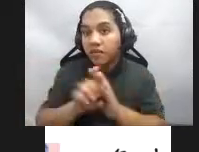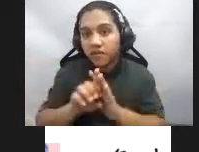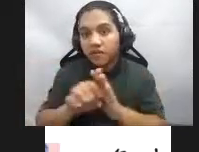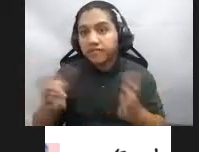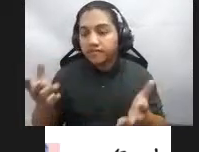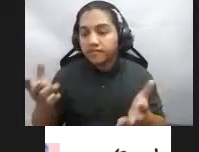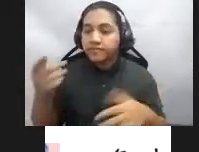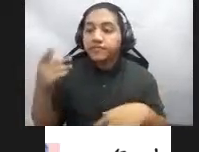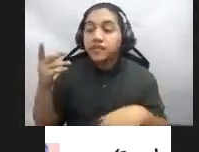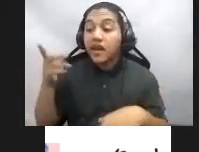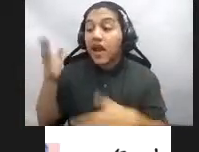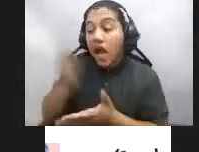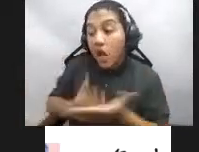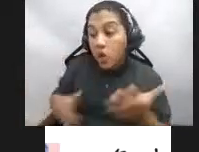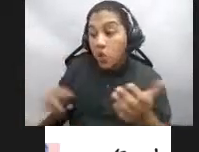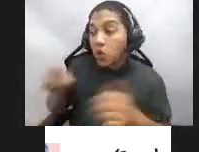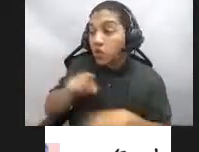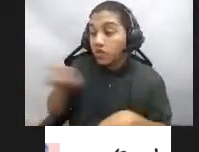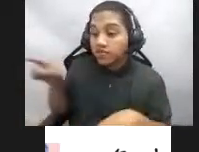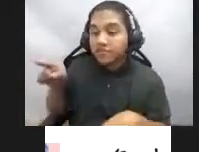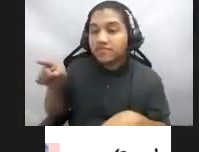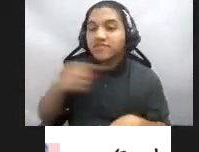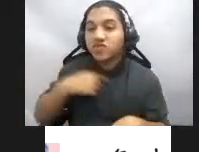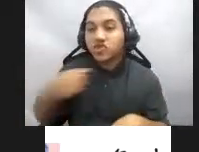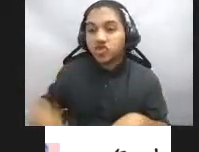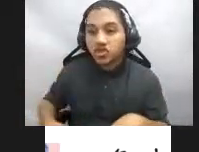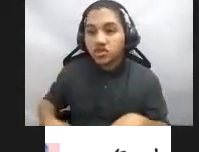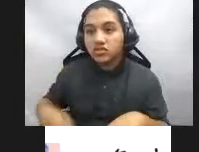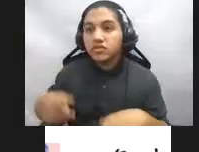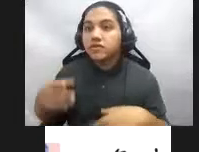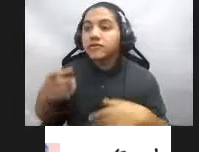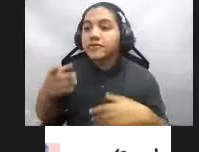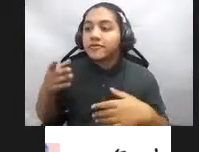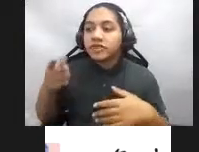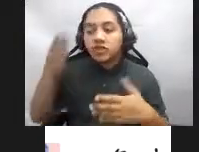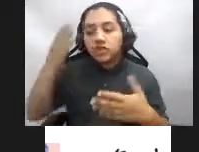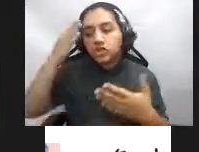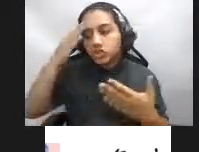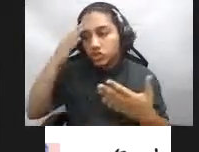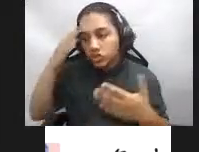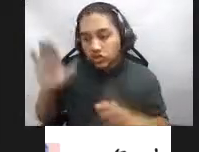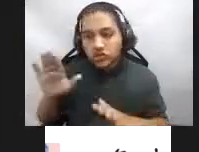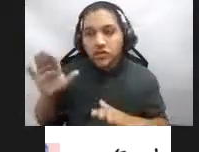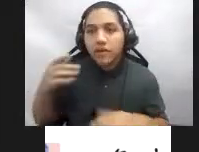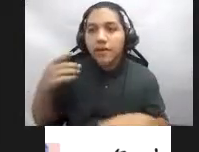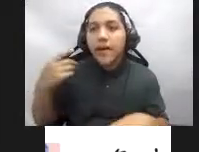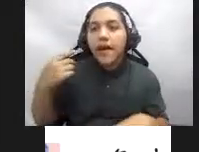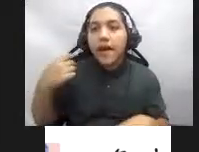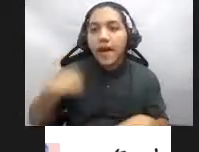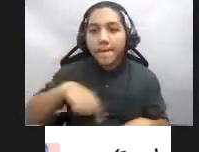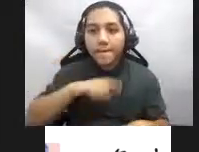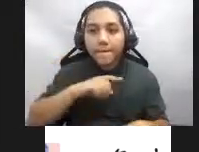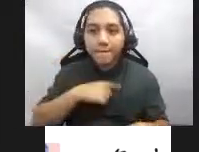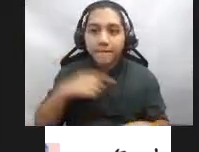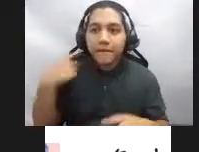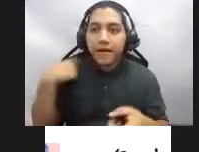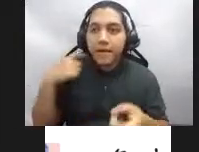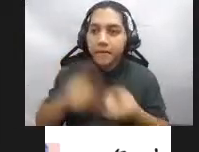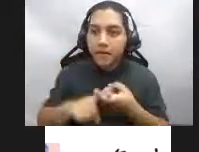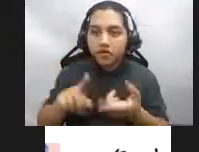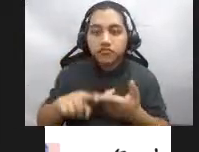sabían chino, porque no sabían ni leer ni escribir. O sea que firmaban estos contratos sin saber para dónde